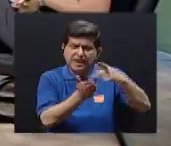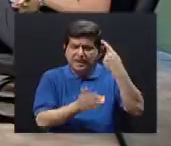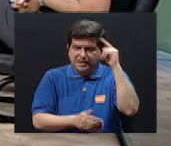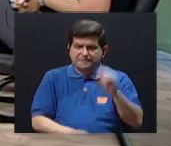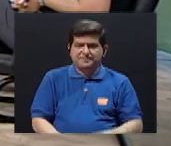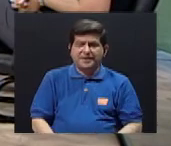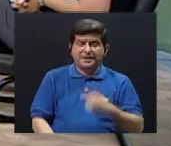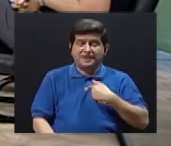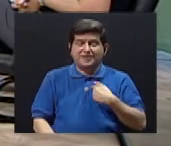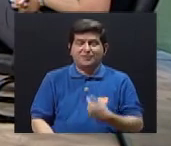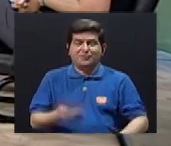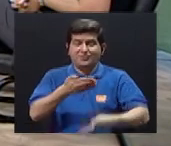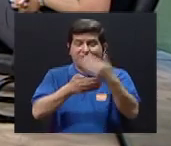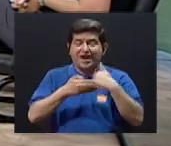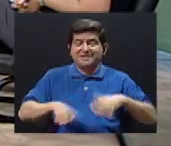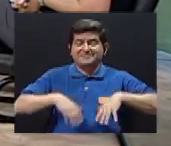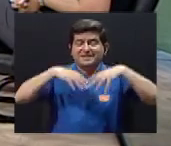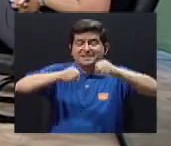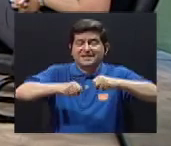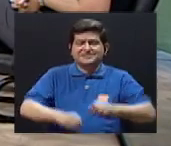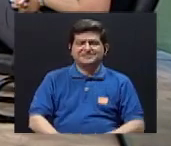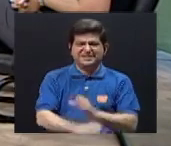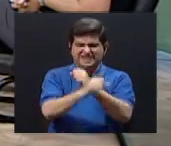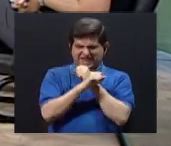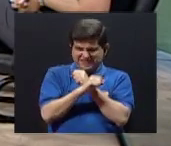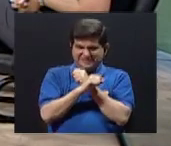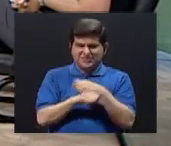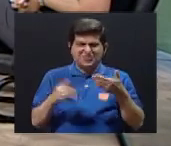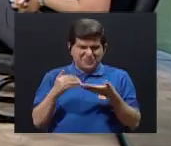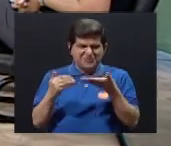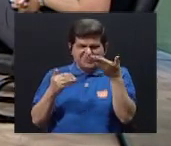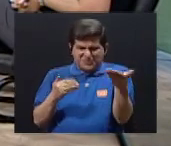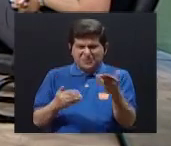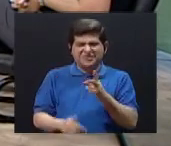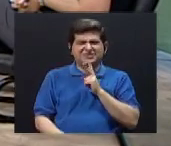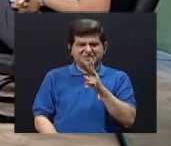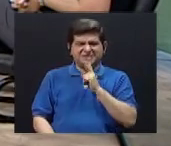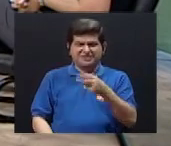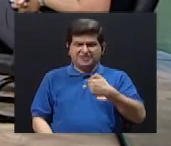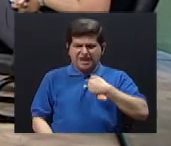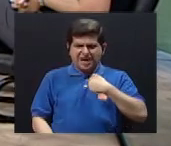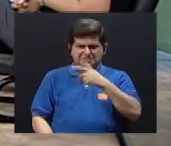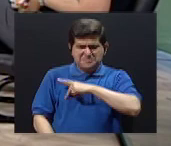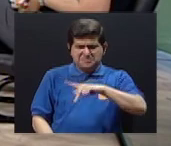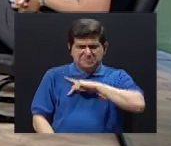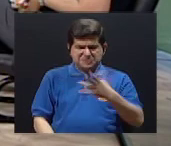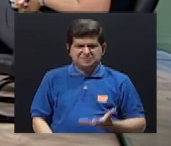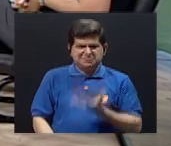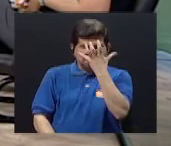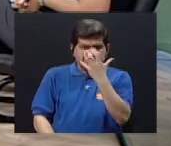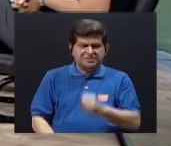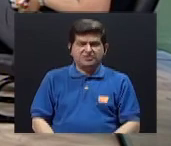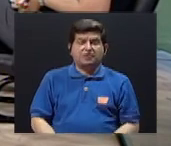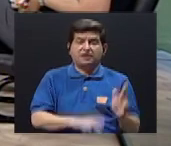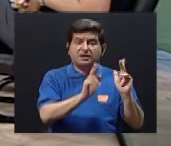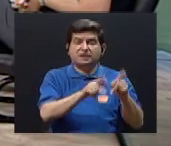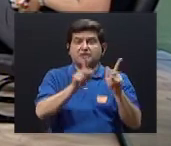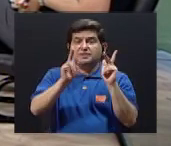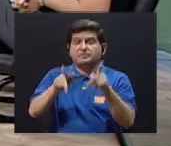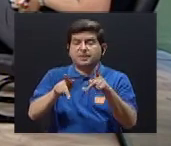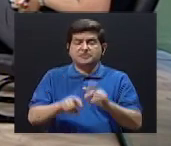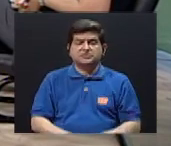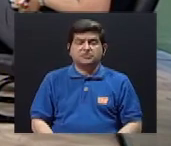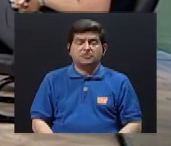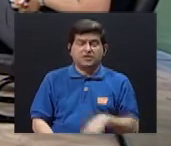pagar para que le adelanten uno la cita en el Seguro Social, ese tipo de detalles realmente a mí particularmente me molestan y por lo menos que la